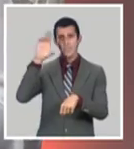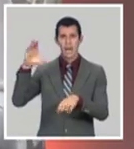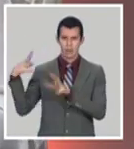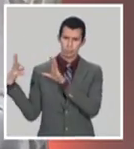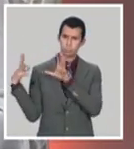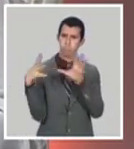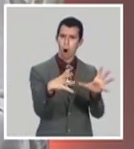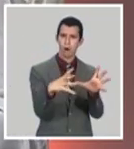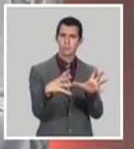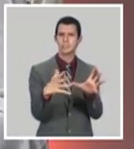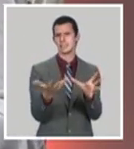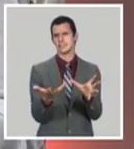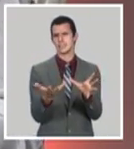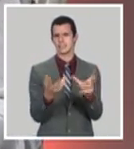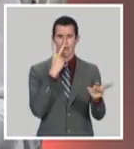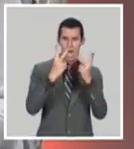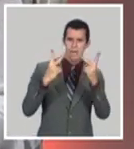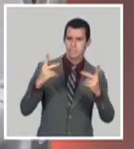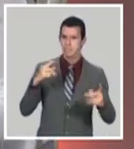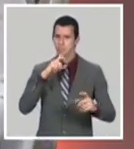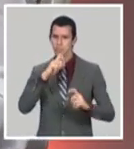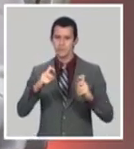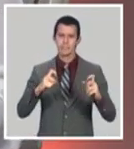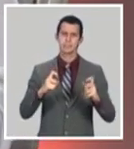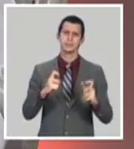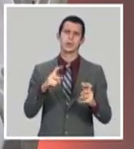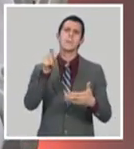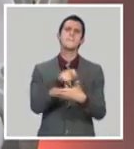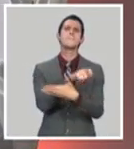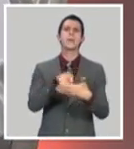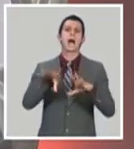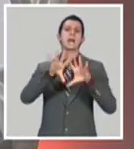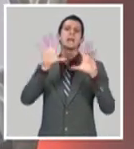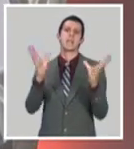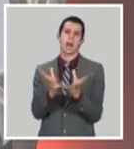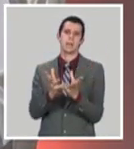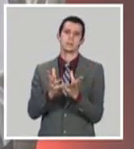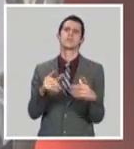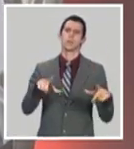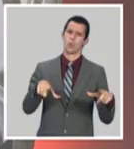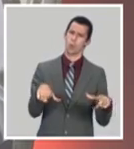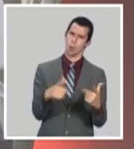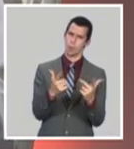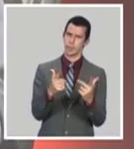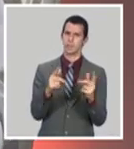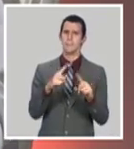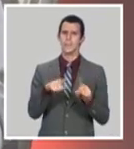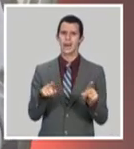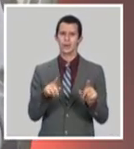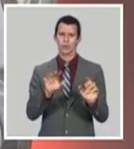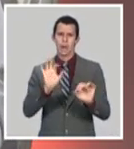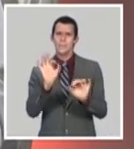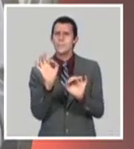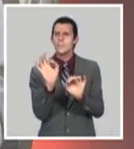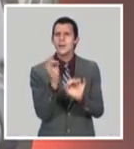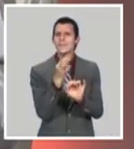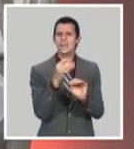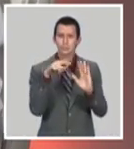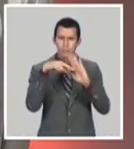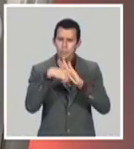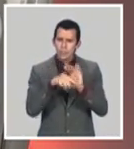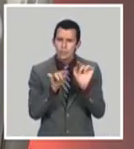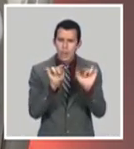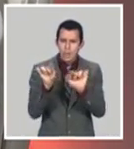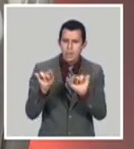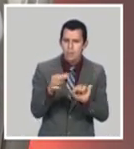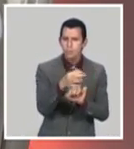tienen una responsabilidad en el plan que tiene diseñado el país. Y los protocolos de nosotros tienen un diseño adecuado. Lo que pasa es que siempre